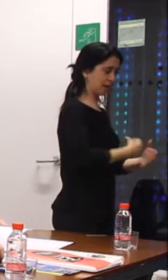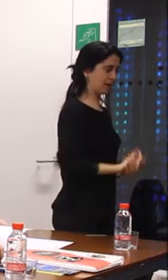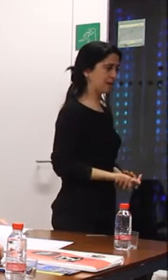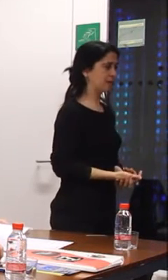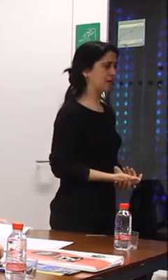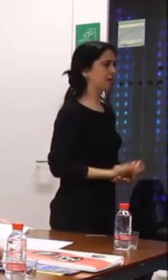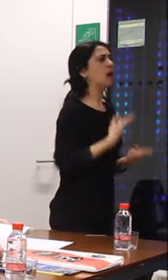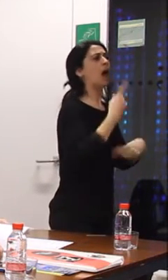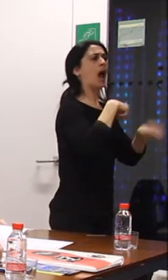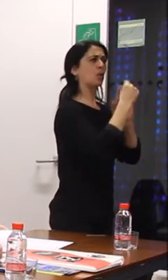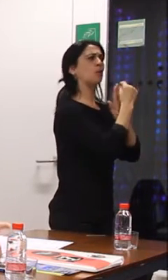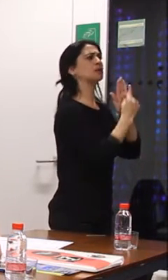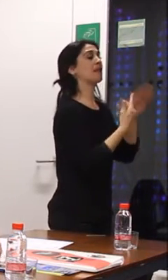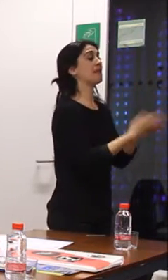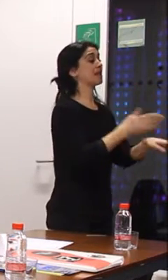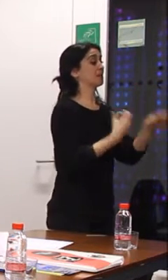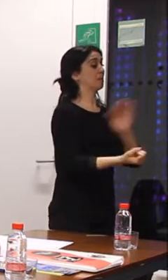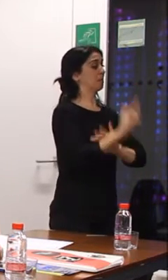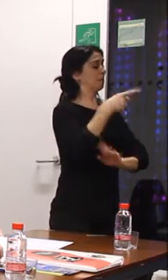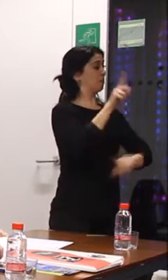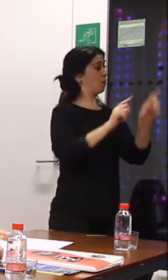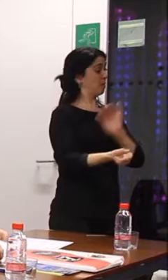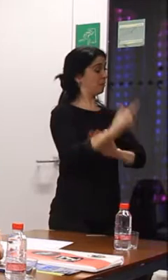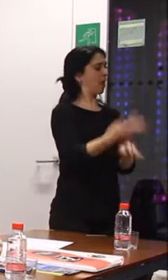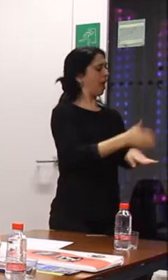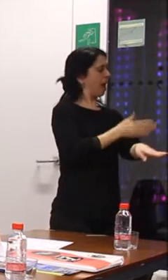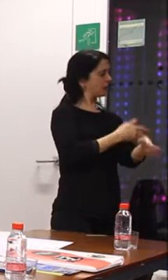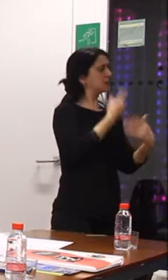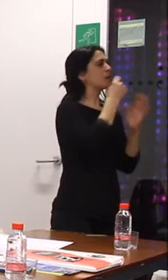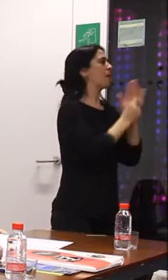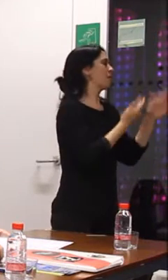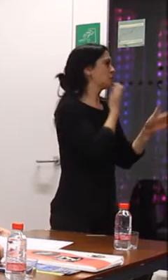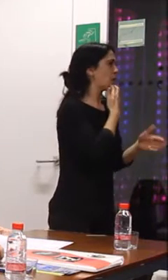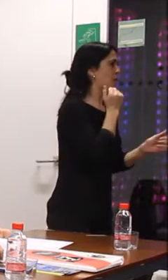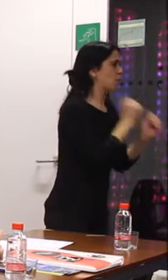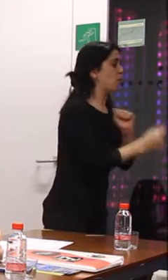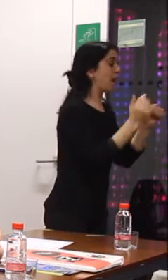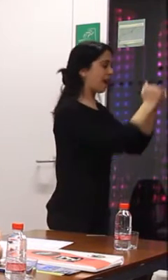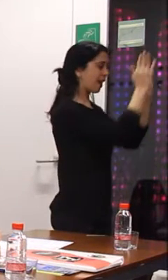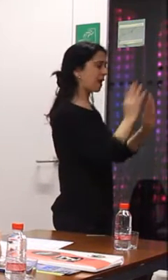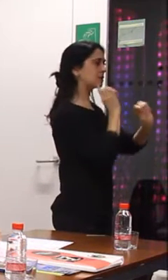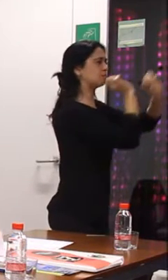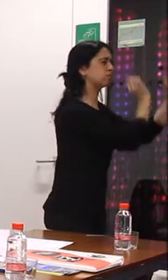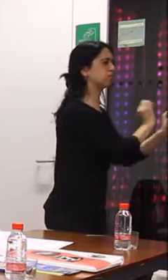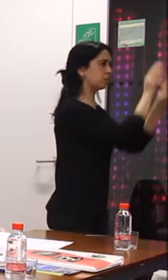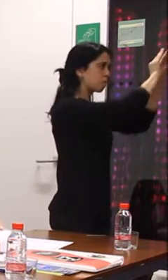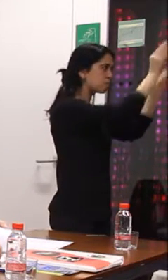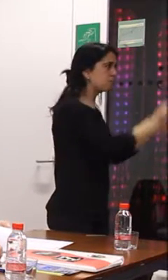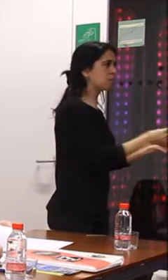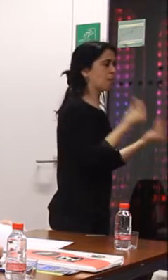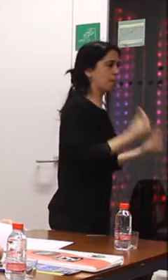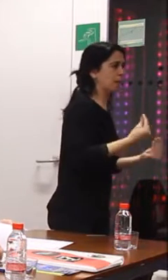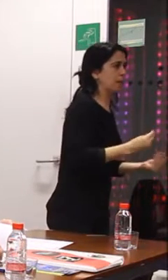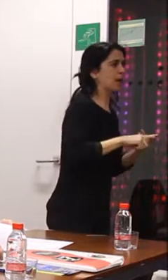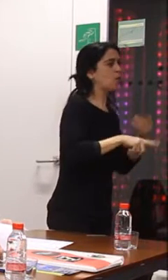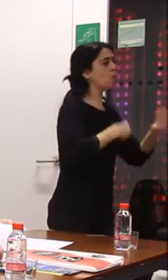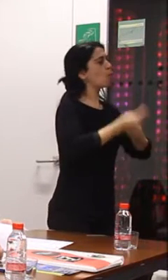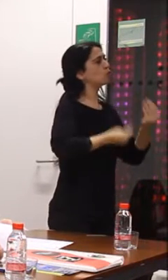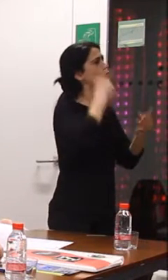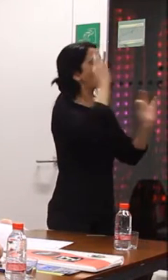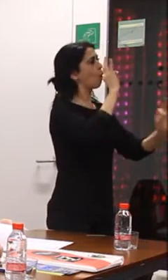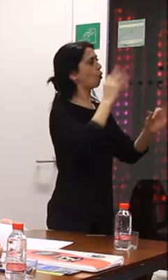algunas medidas preventivas como mejoras en la eficiencia energética y el aislamiento de las viviendas, la promoción de un uso racional de la